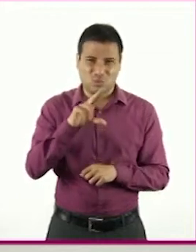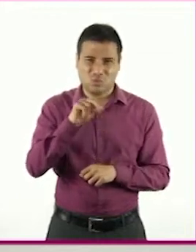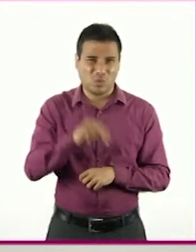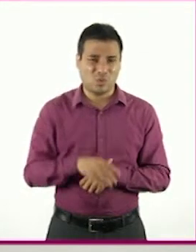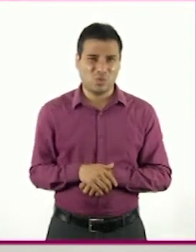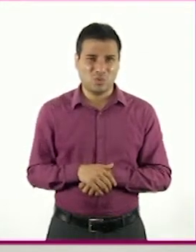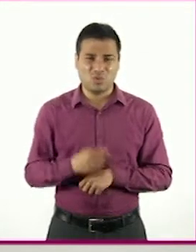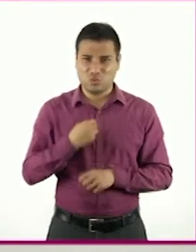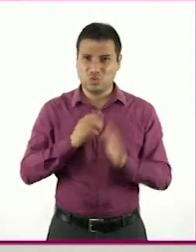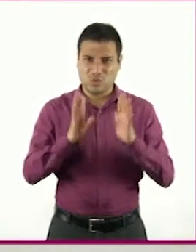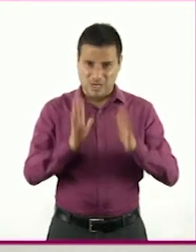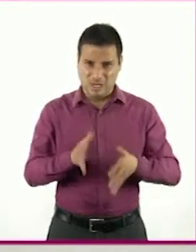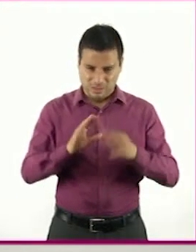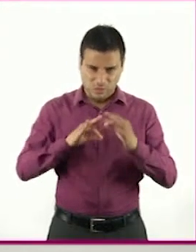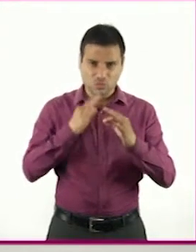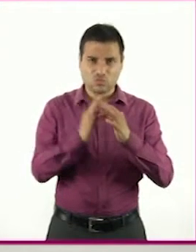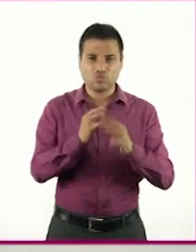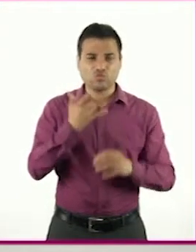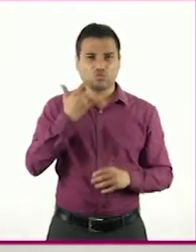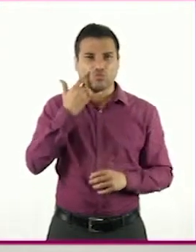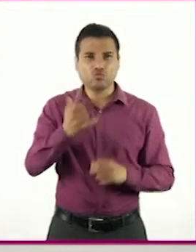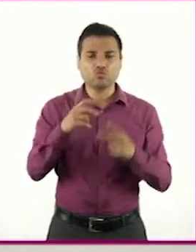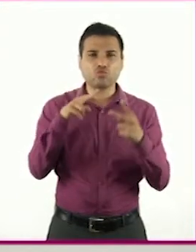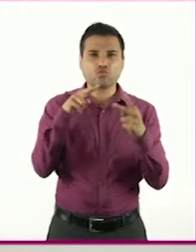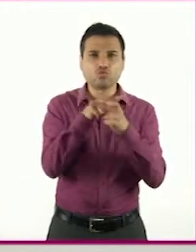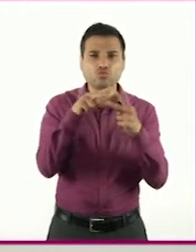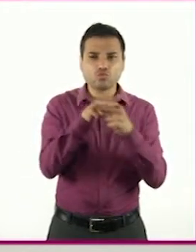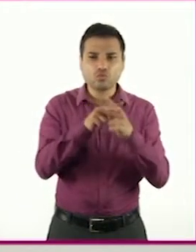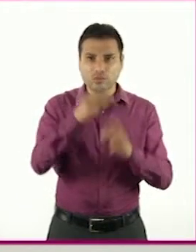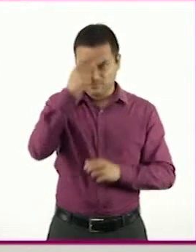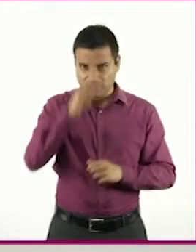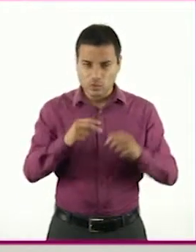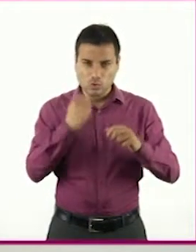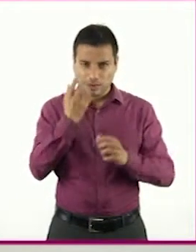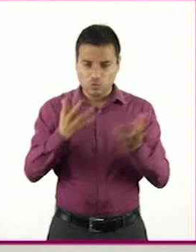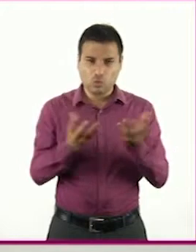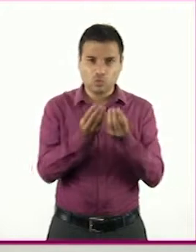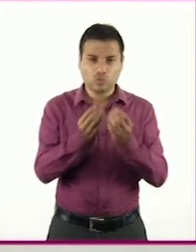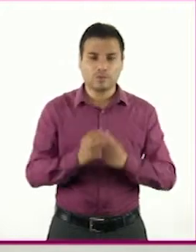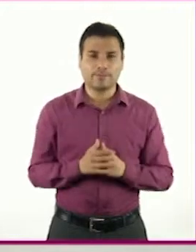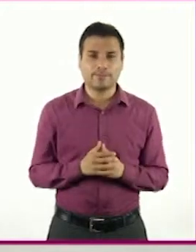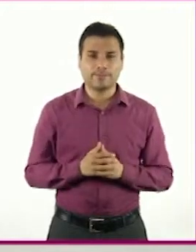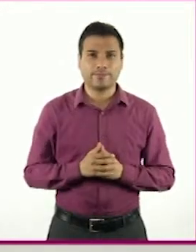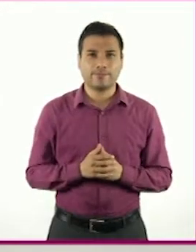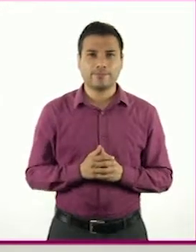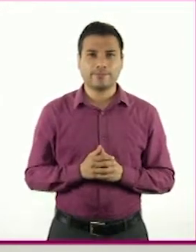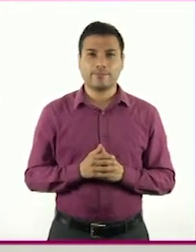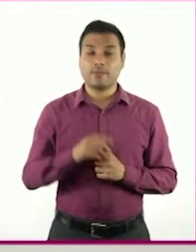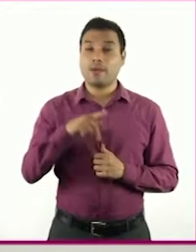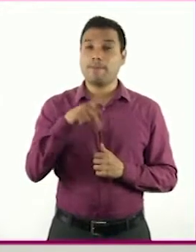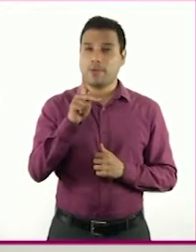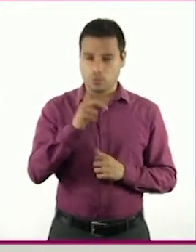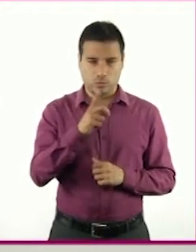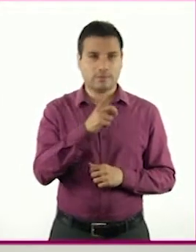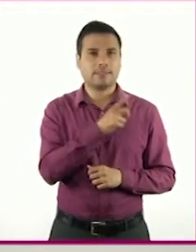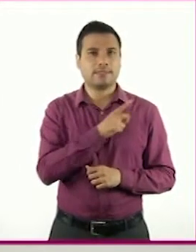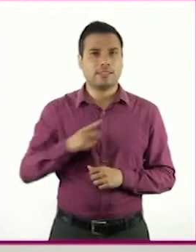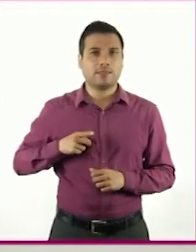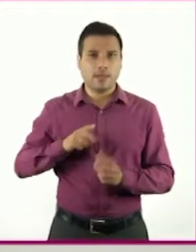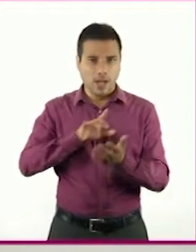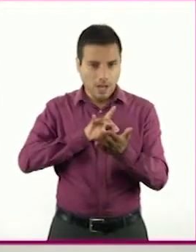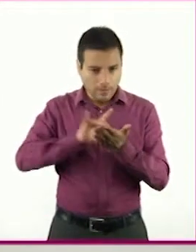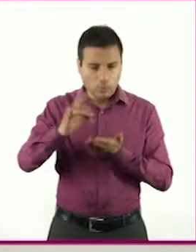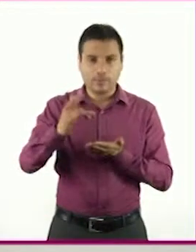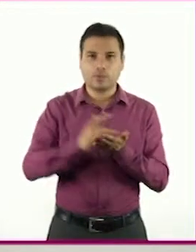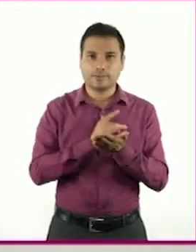estamos listos para luchar y compartir con el pueblo mexicano. Pero eso sí, tendrá que ser mutuamente. Nos tienen